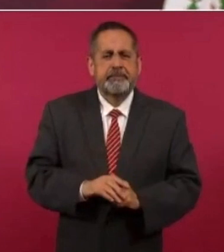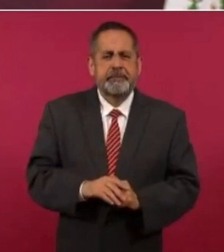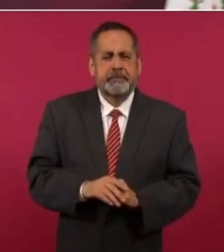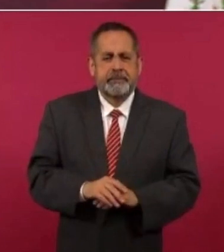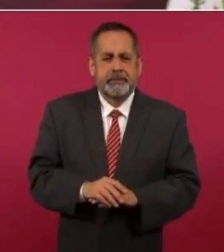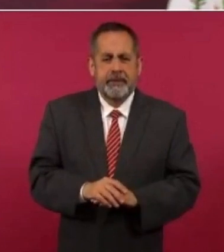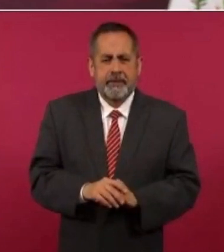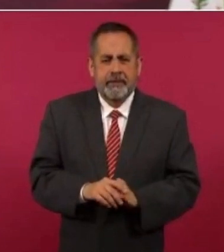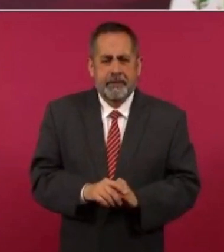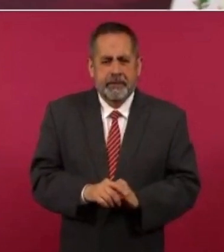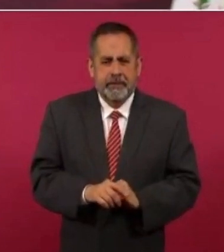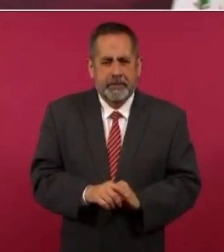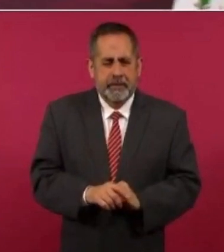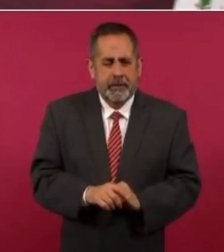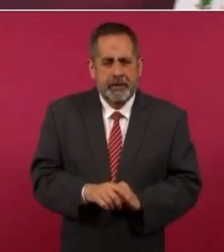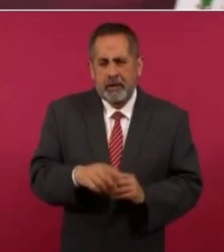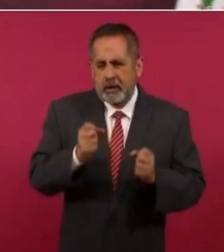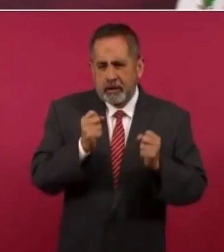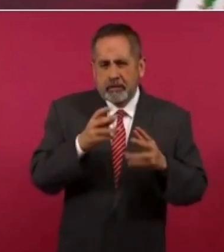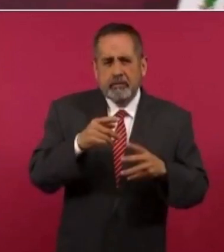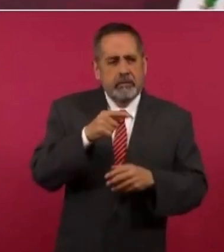y hay muchos